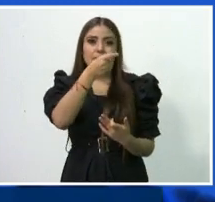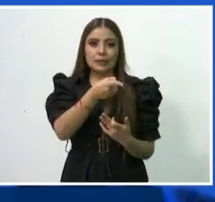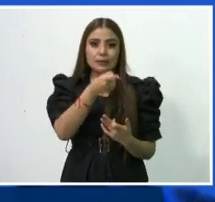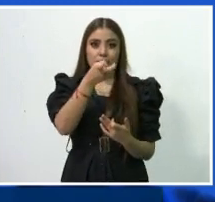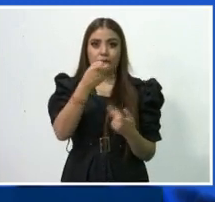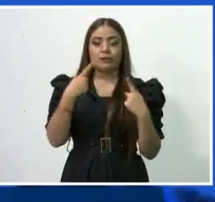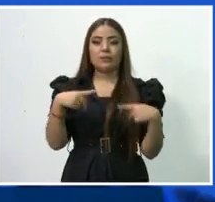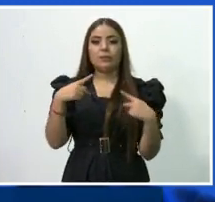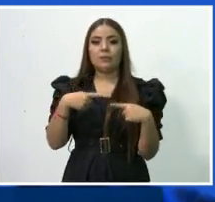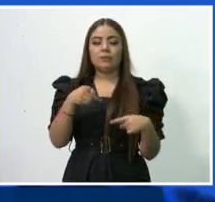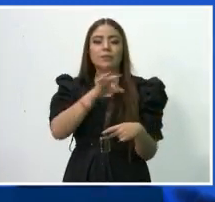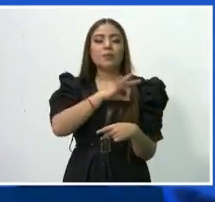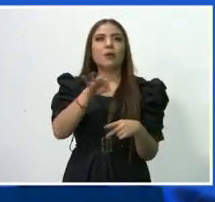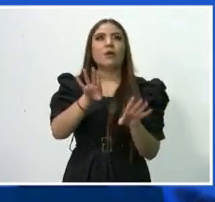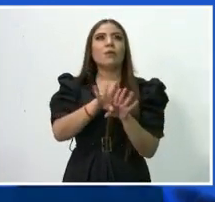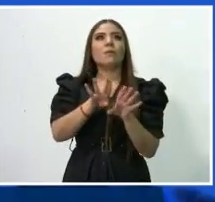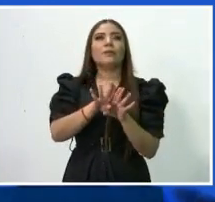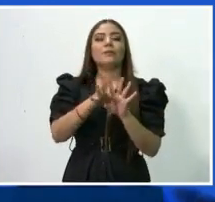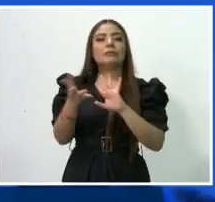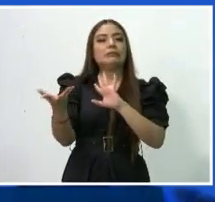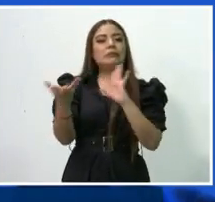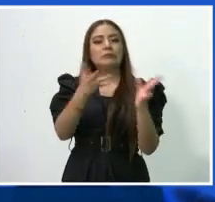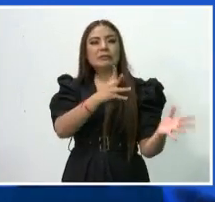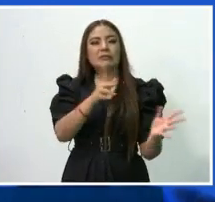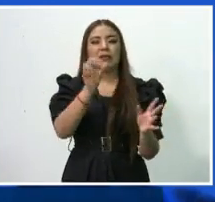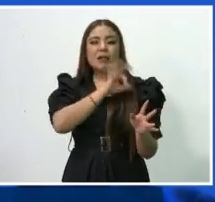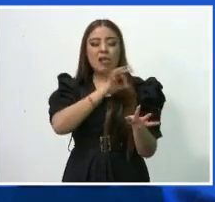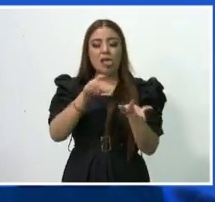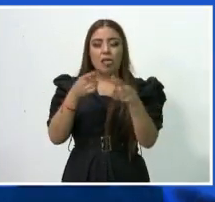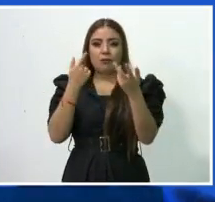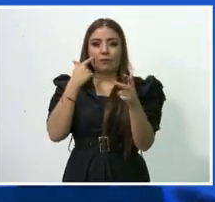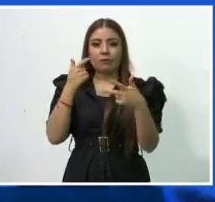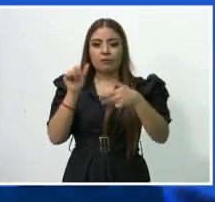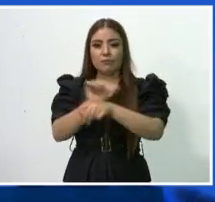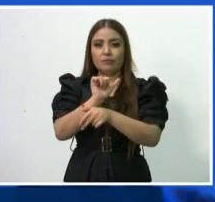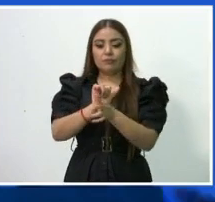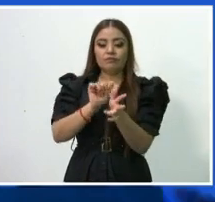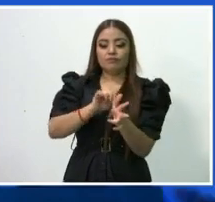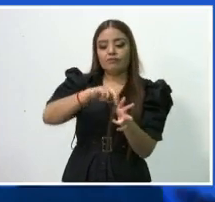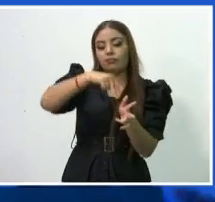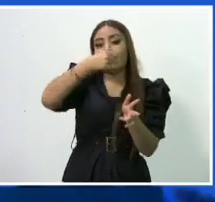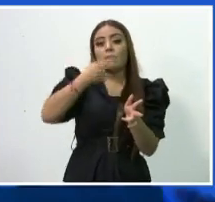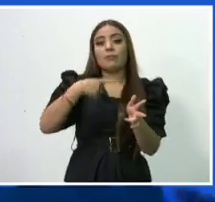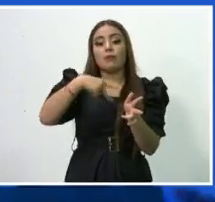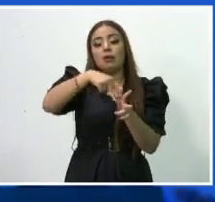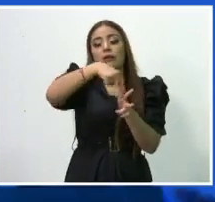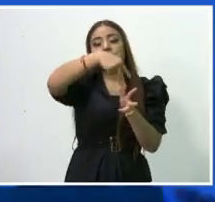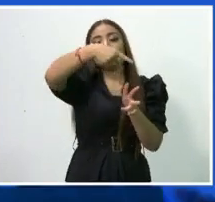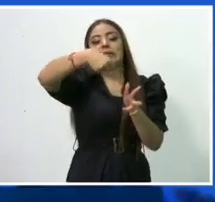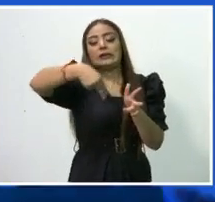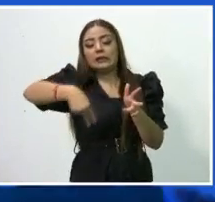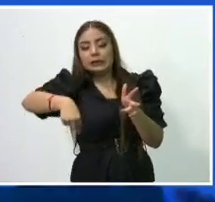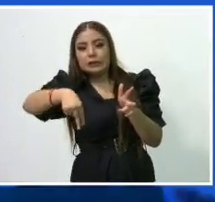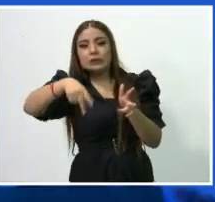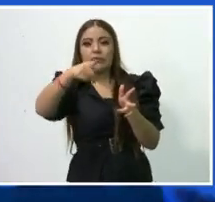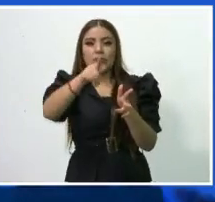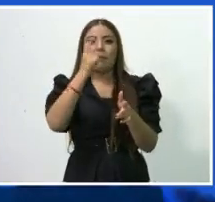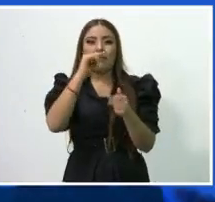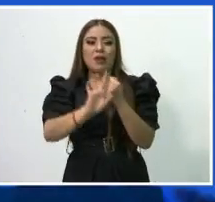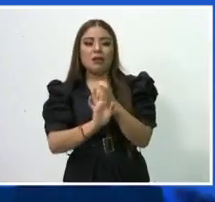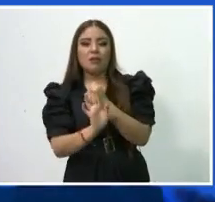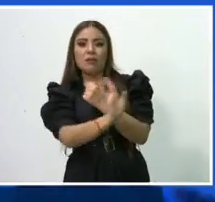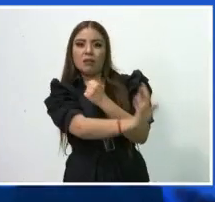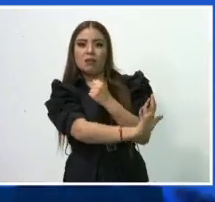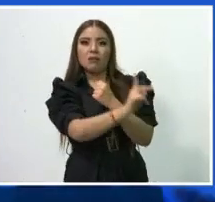pues como puede Ángel prácticamente desciende de su vehículo y alcanza a Eh pues evitar que